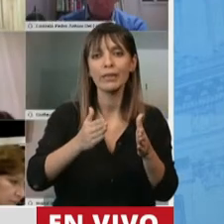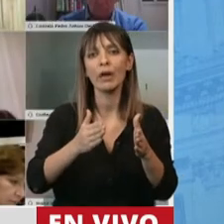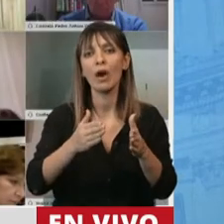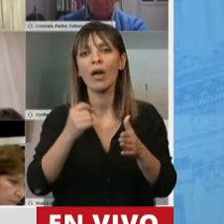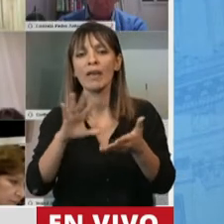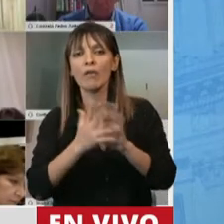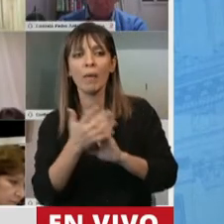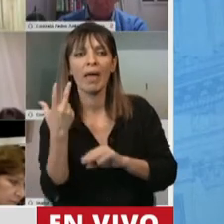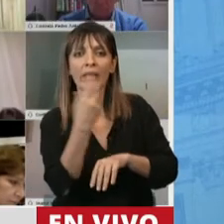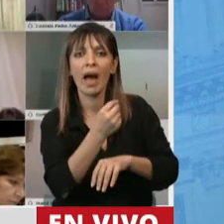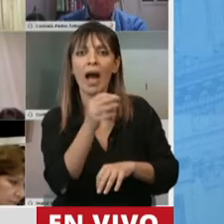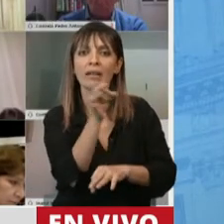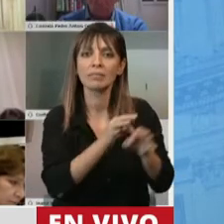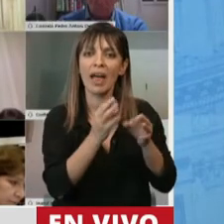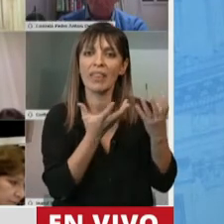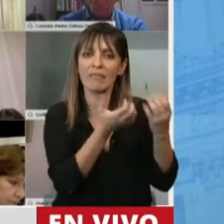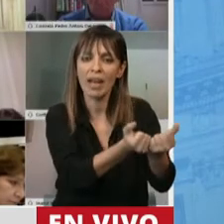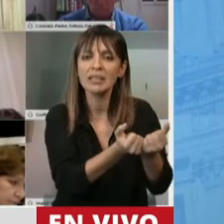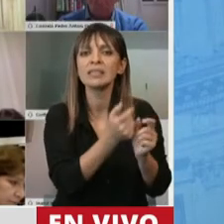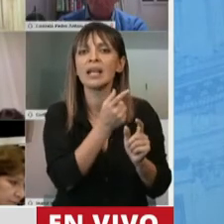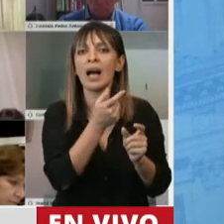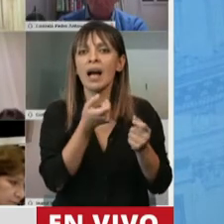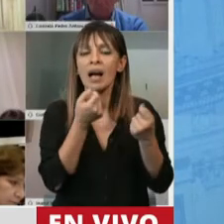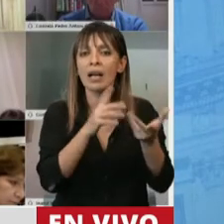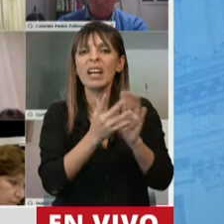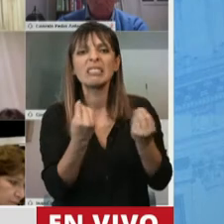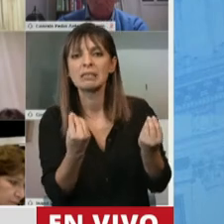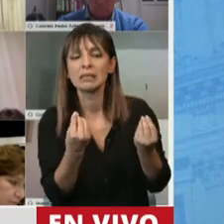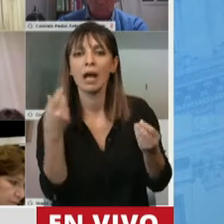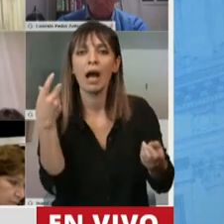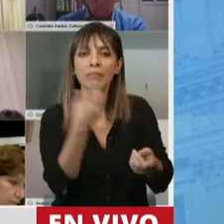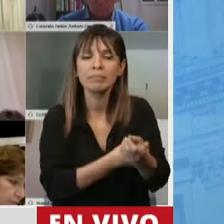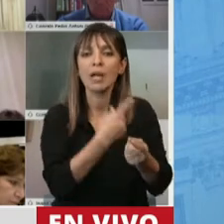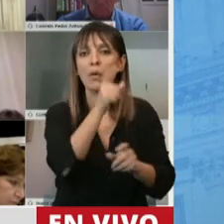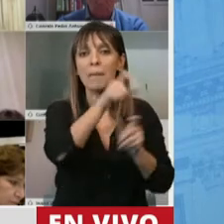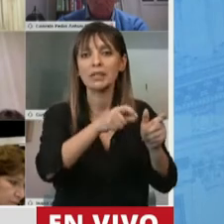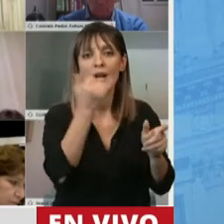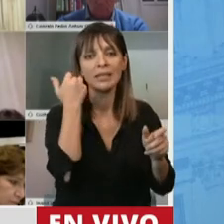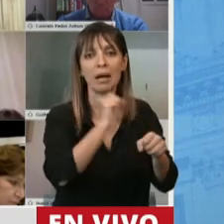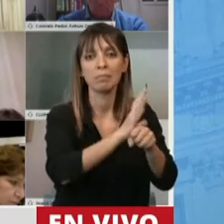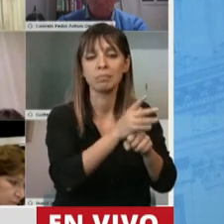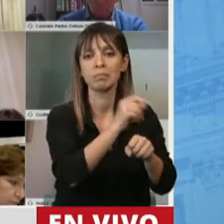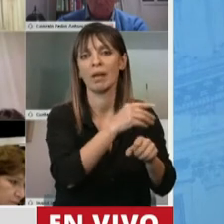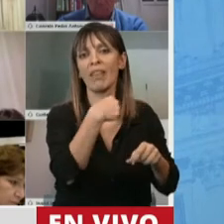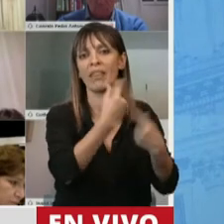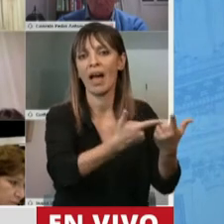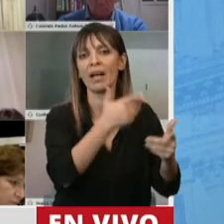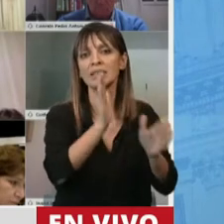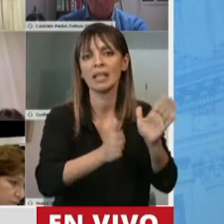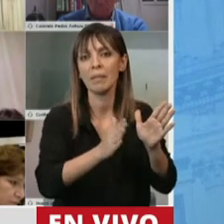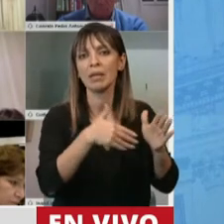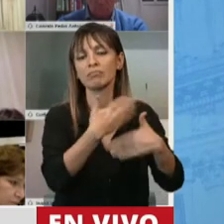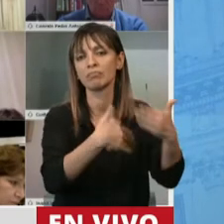de inmunización pasiva implican la administración de anticuerpos a una persona enferma con el fin de tratar una